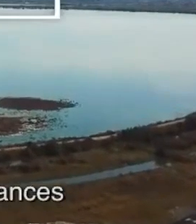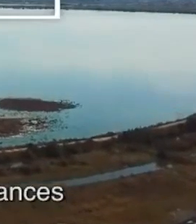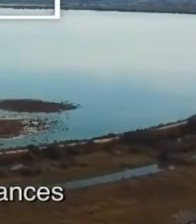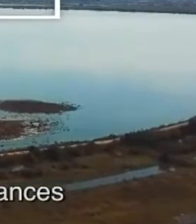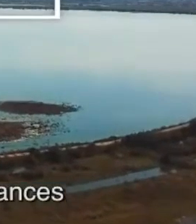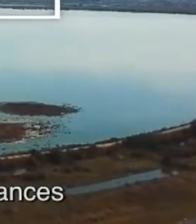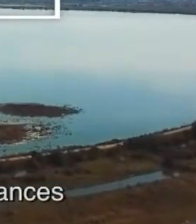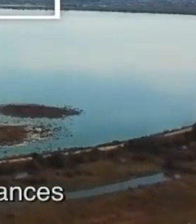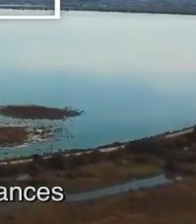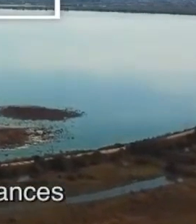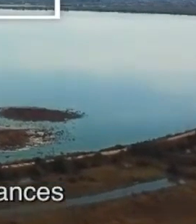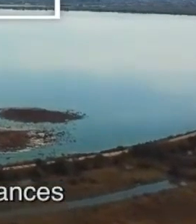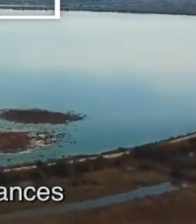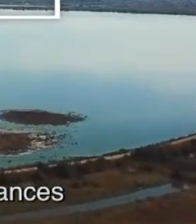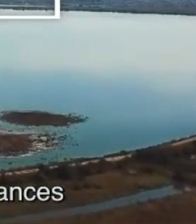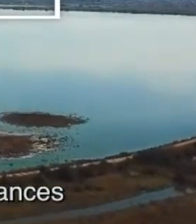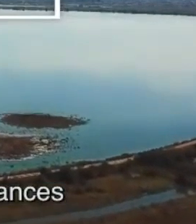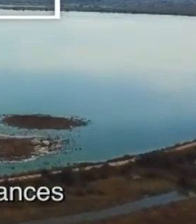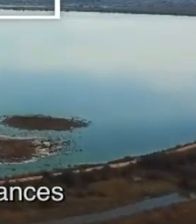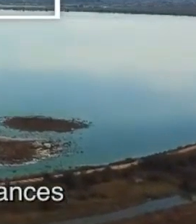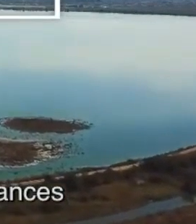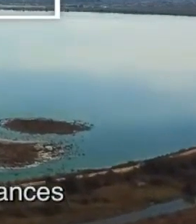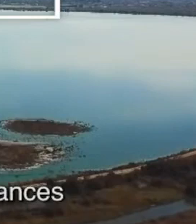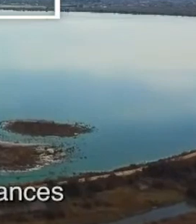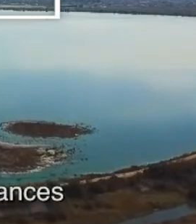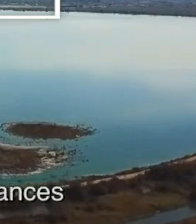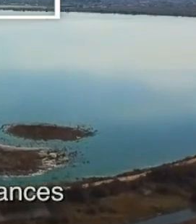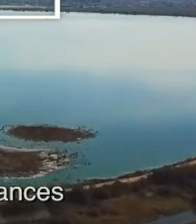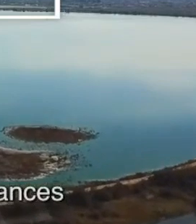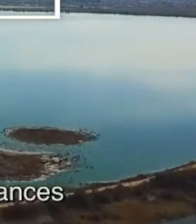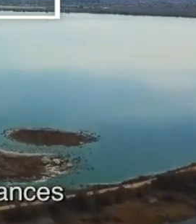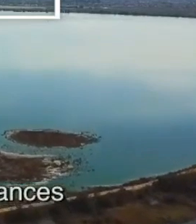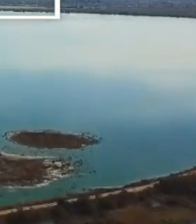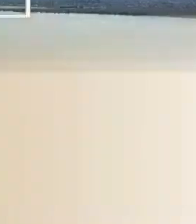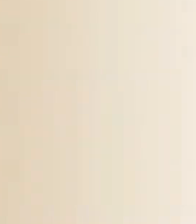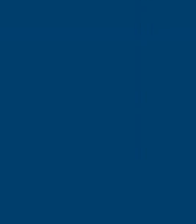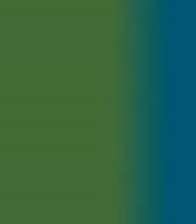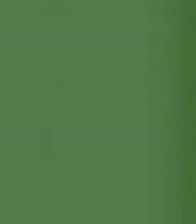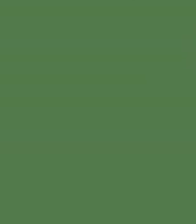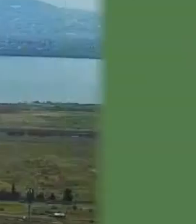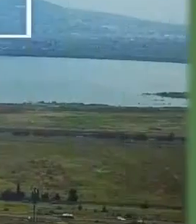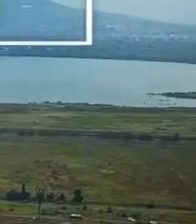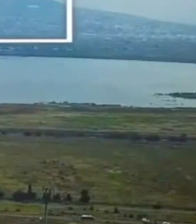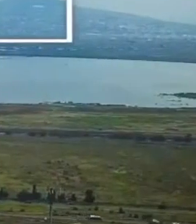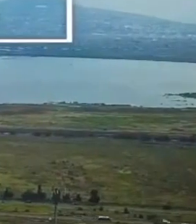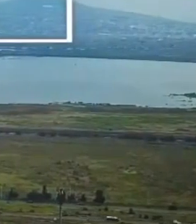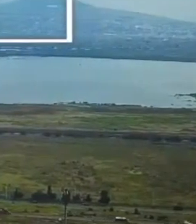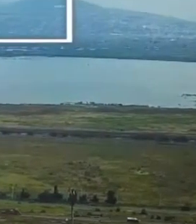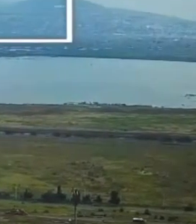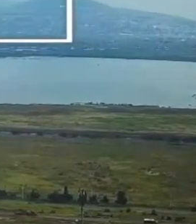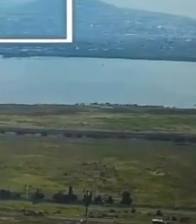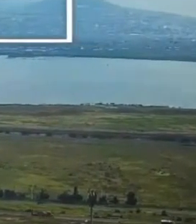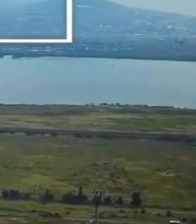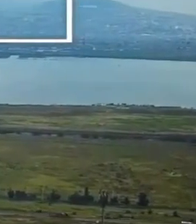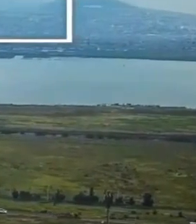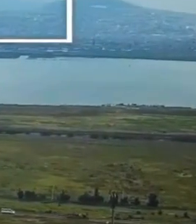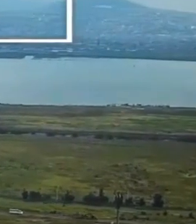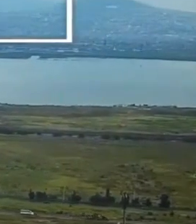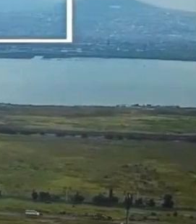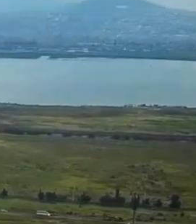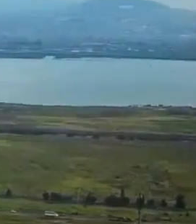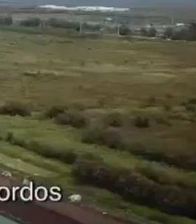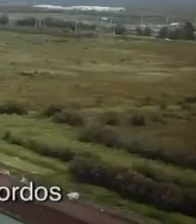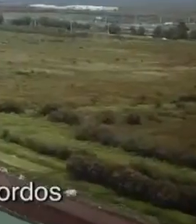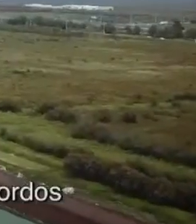La Comisión Nacional del Agua informa los avances del Parque Ecológico Lago de Texcoco. Conservación y mantenimiento del Lago